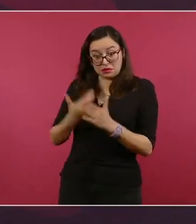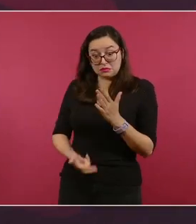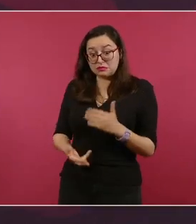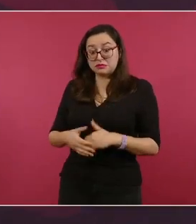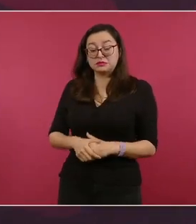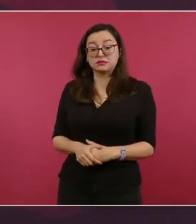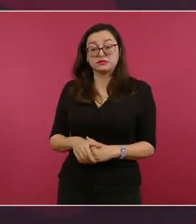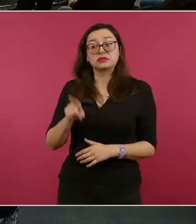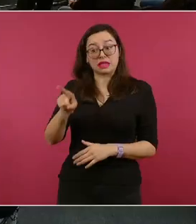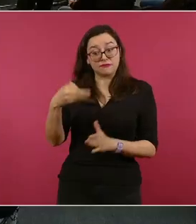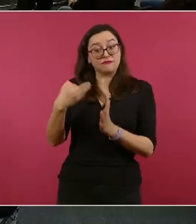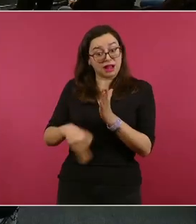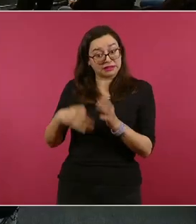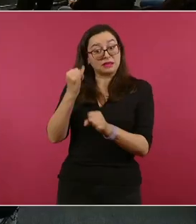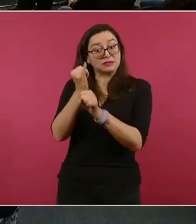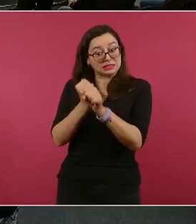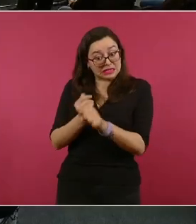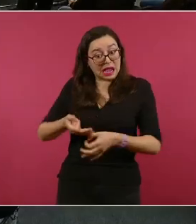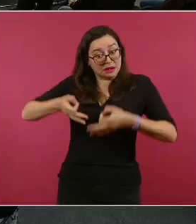que hace falta.